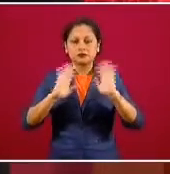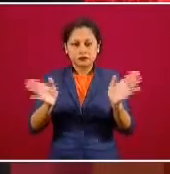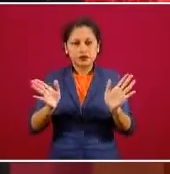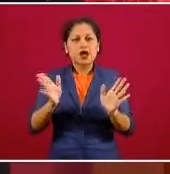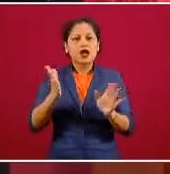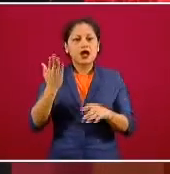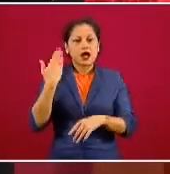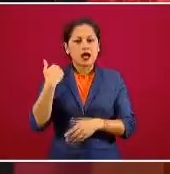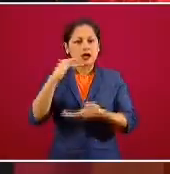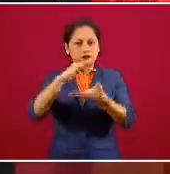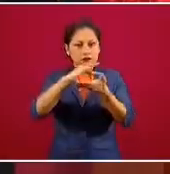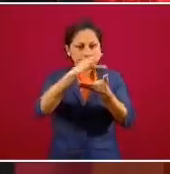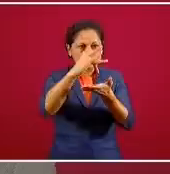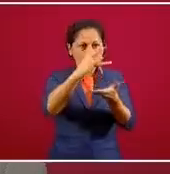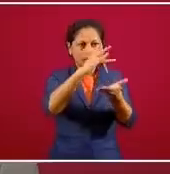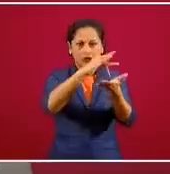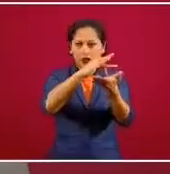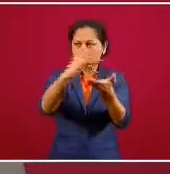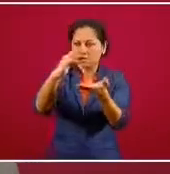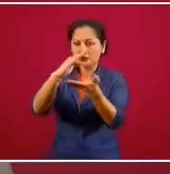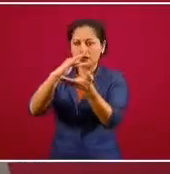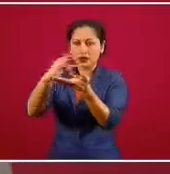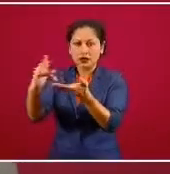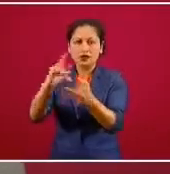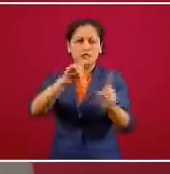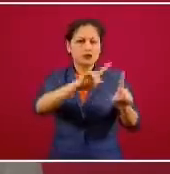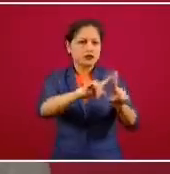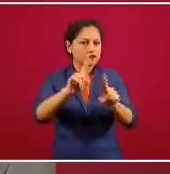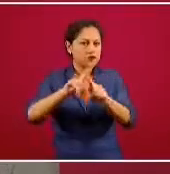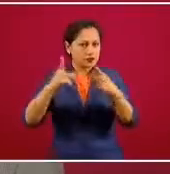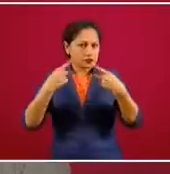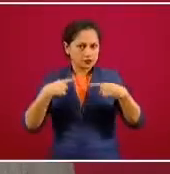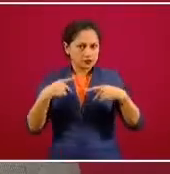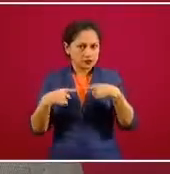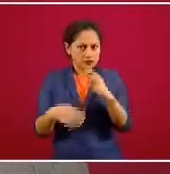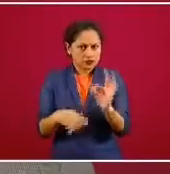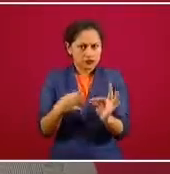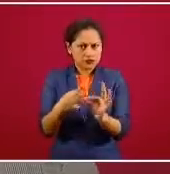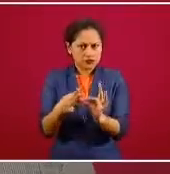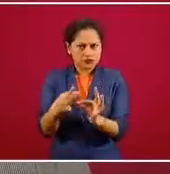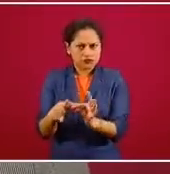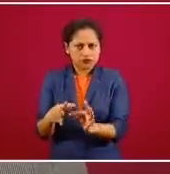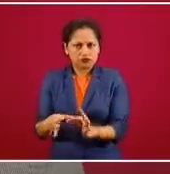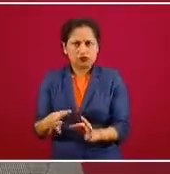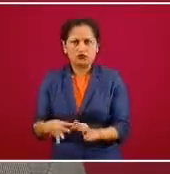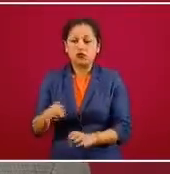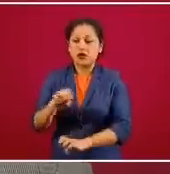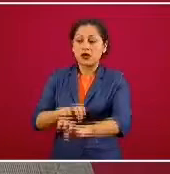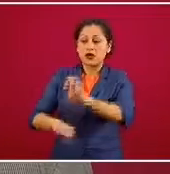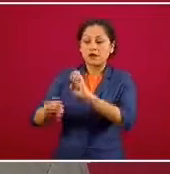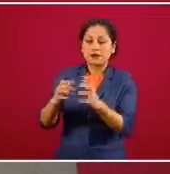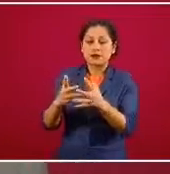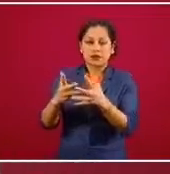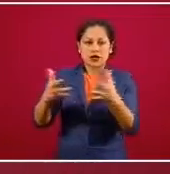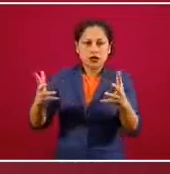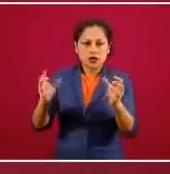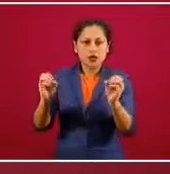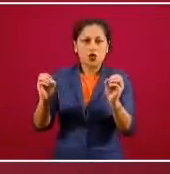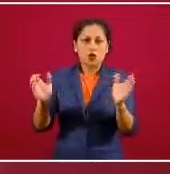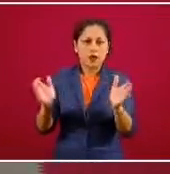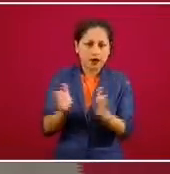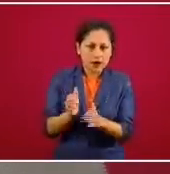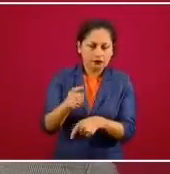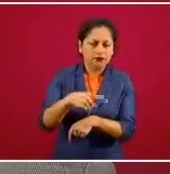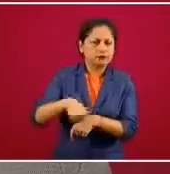quienes de manera individual o las pequeñas empresas que están cooperando, también las medianas y grandes empresas que están cooperando, pero falta